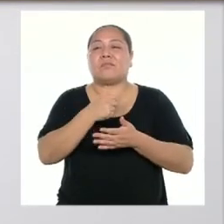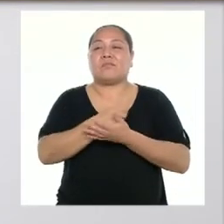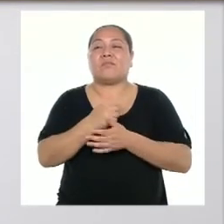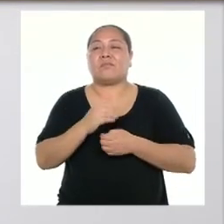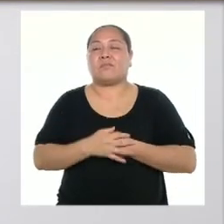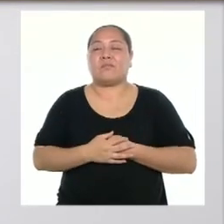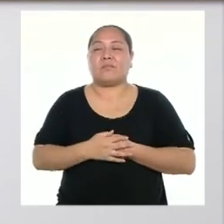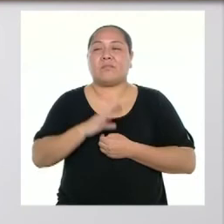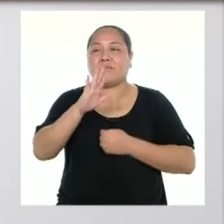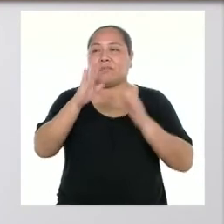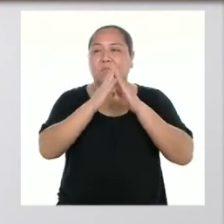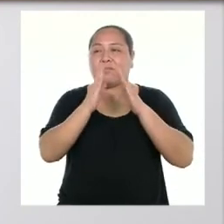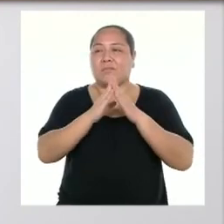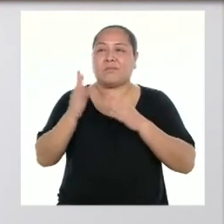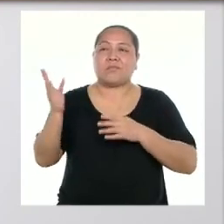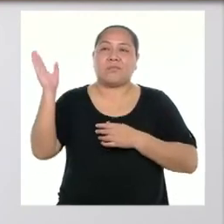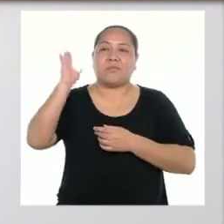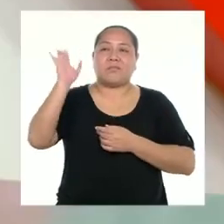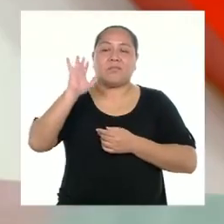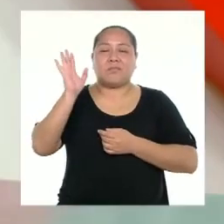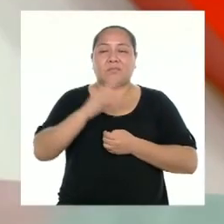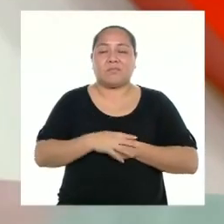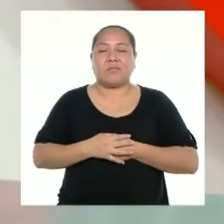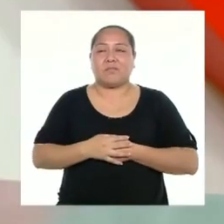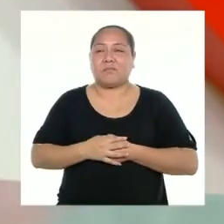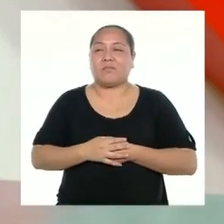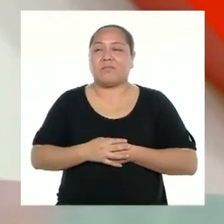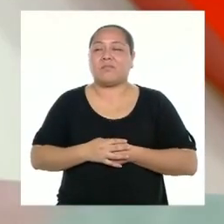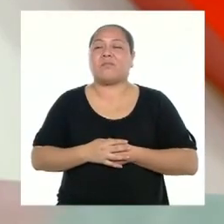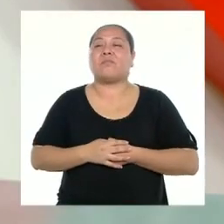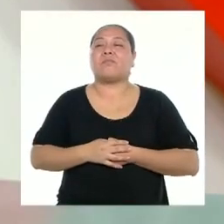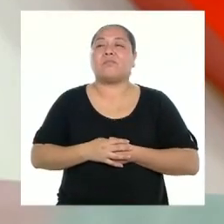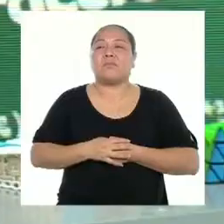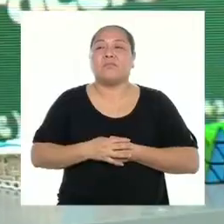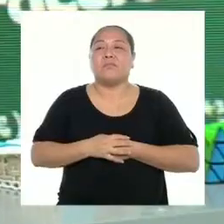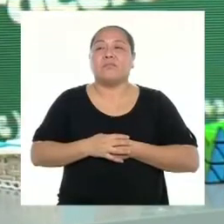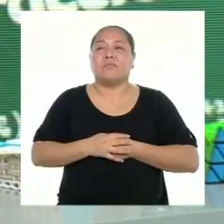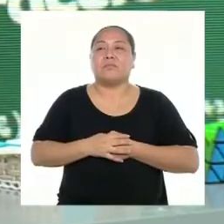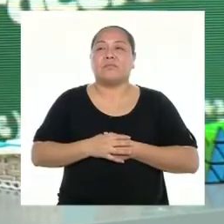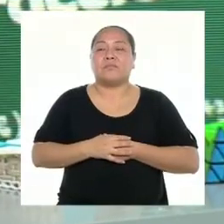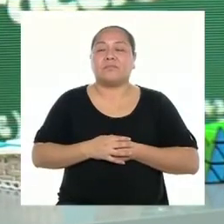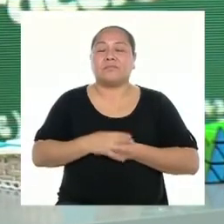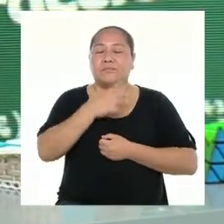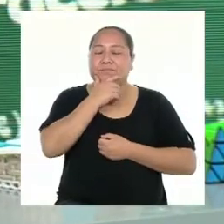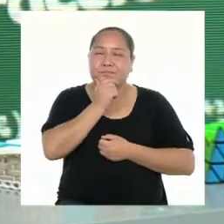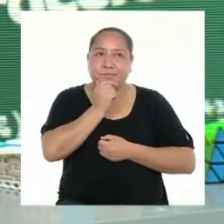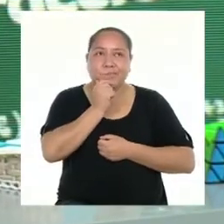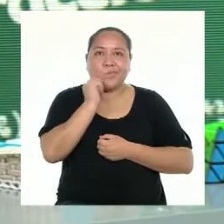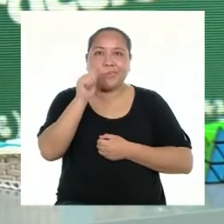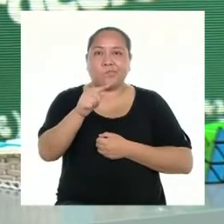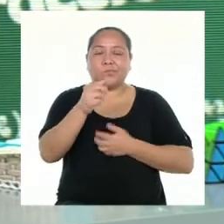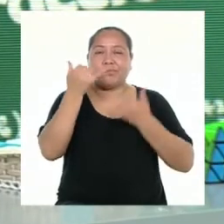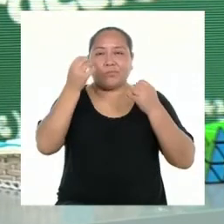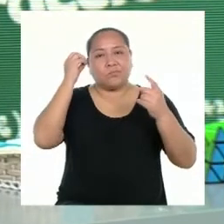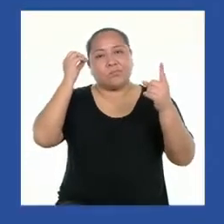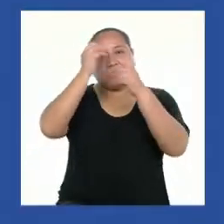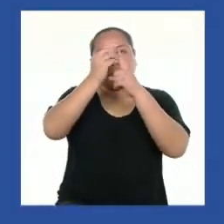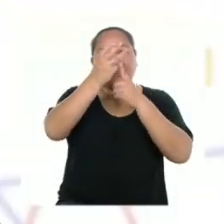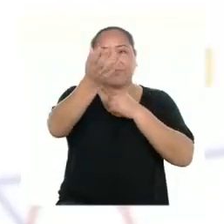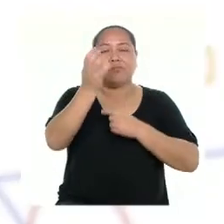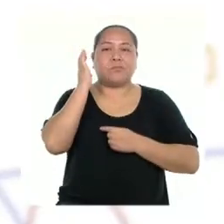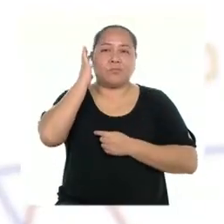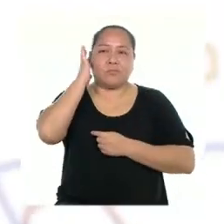todos en casa. ¡Hasta la próxima! Adiós, profesora. Bien, y ahora nos queda un reto para